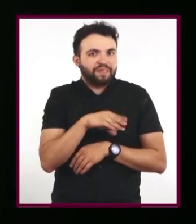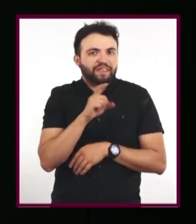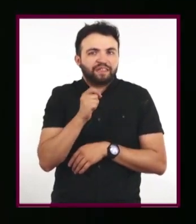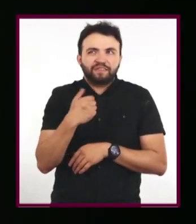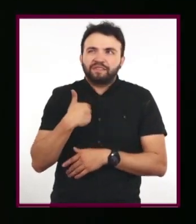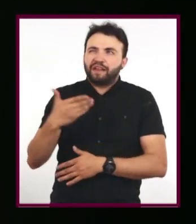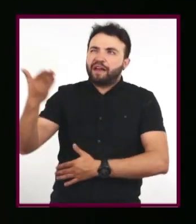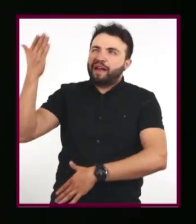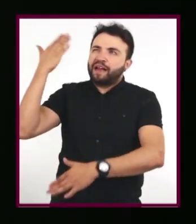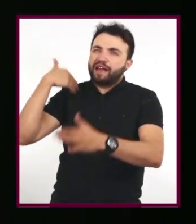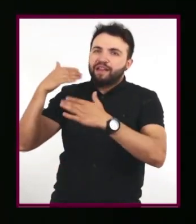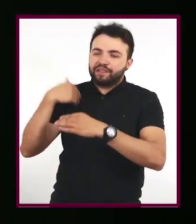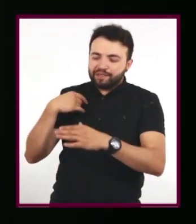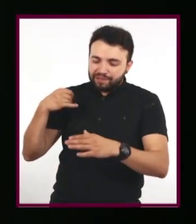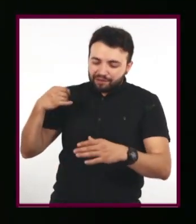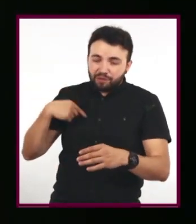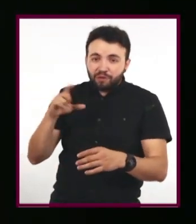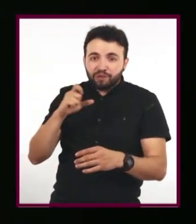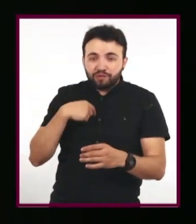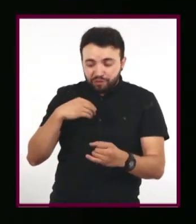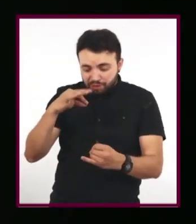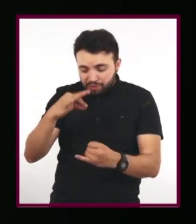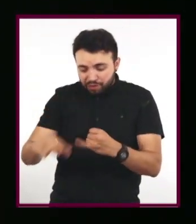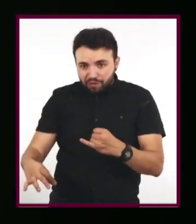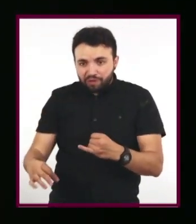Darío. ¡Dari!